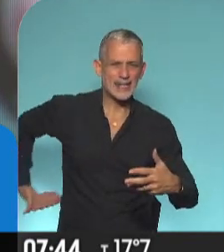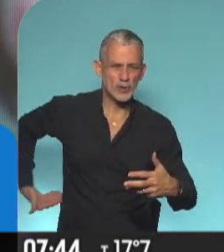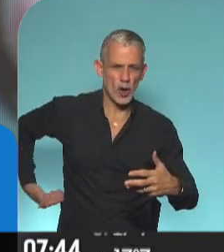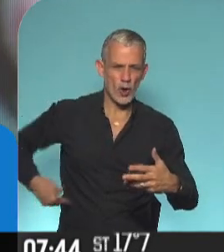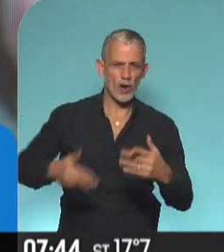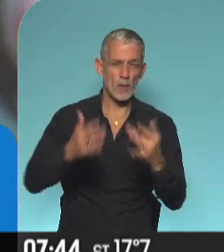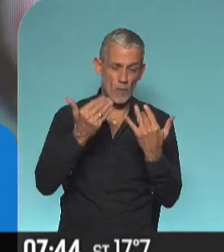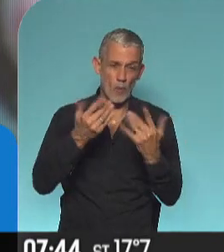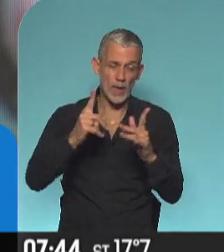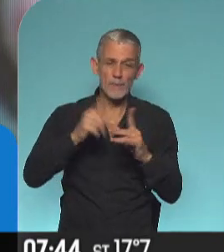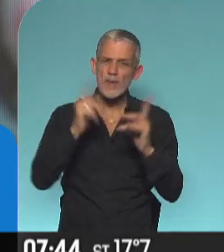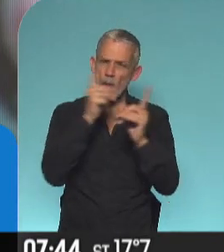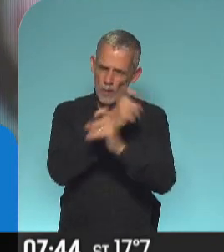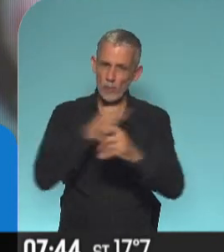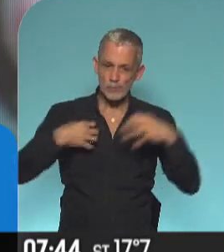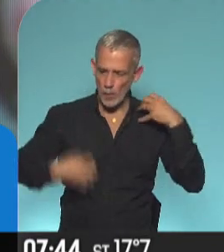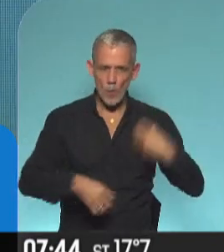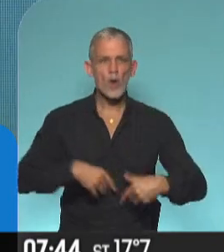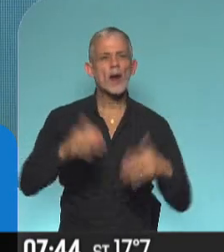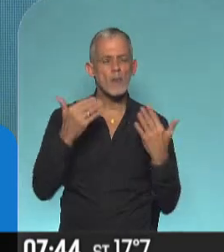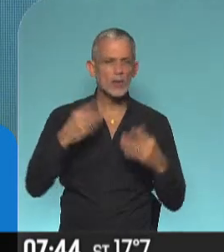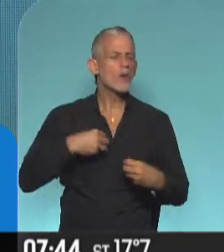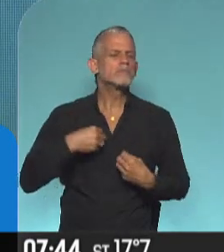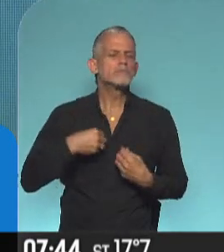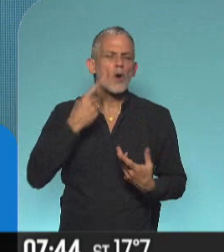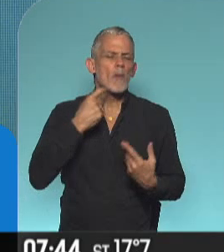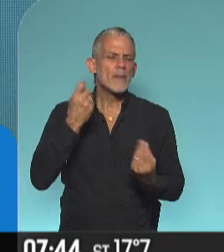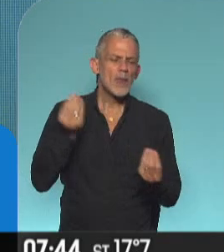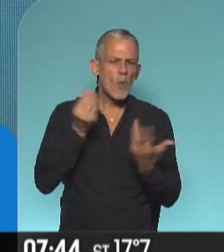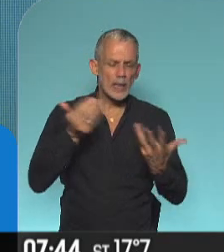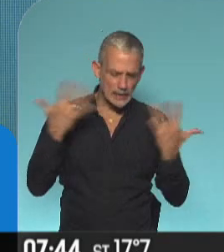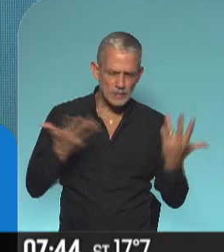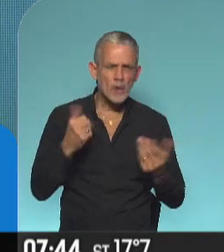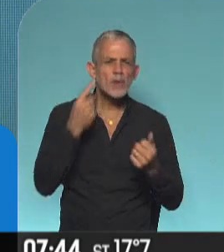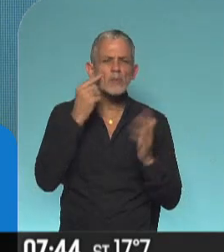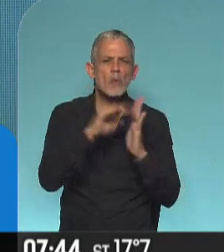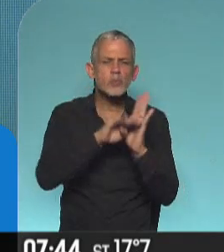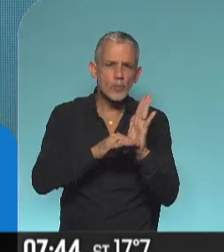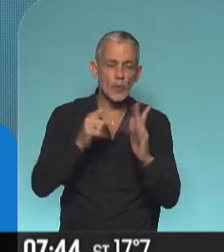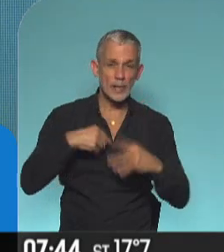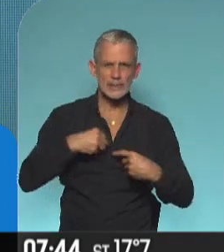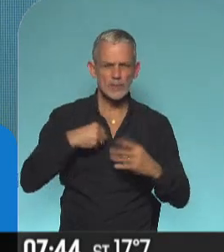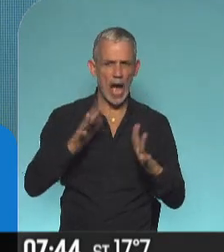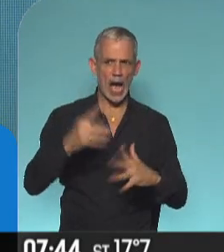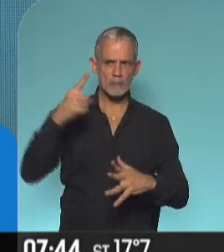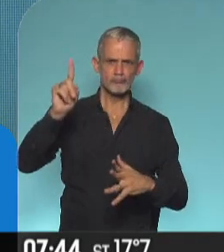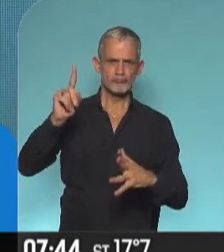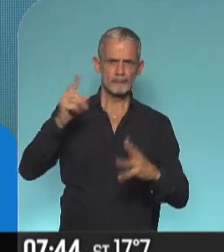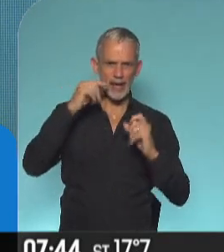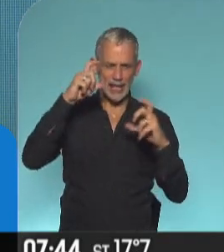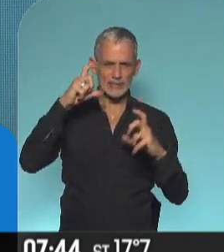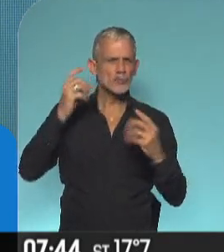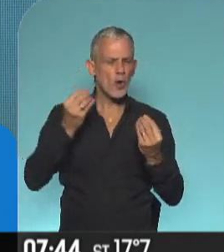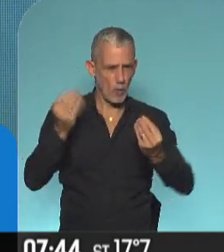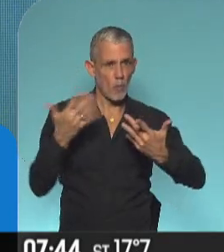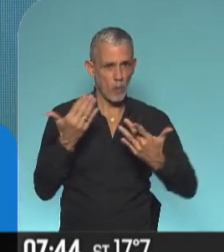como te decían, se pueden ver afectados. ¿Y cuáles son los síntomas, Laura? ¿Qué le tenemos que prestar atención cuando comenzamos a sentir determinadas cosas y